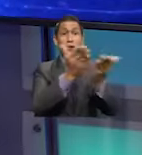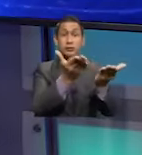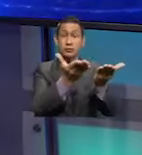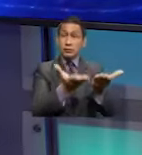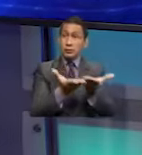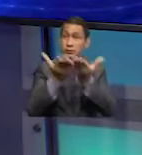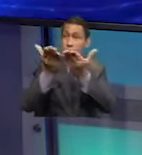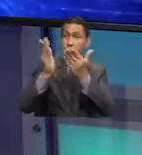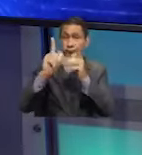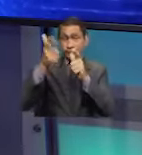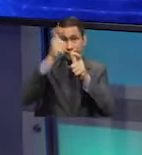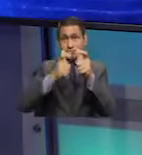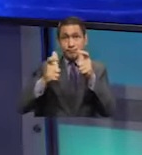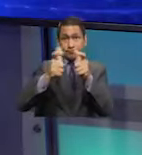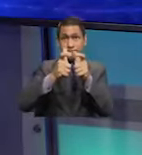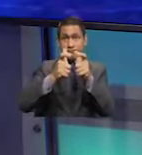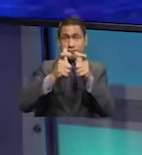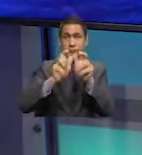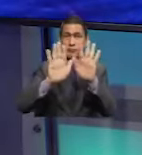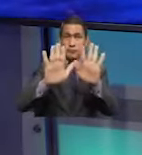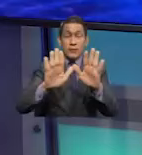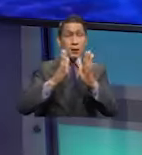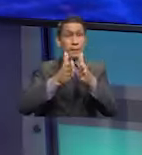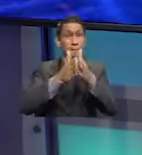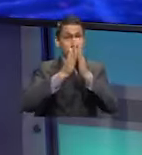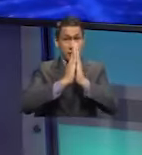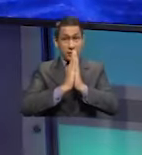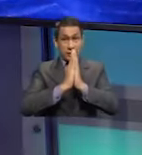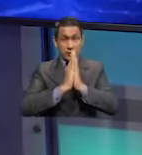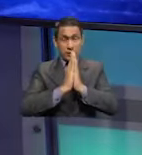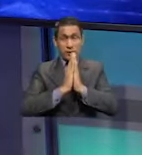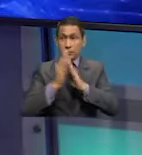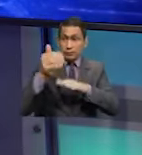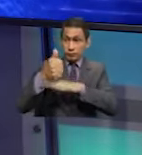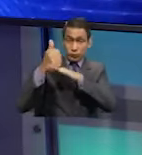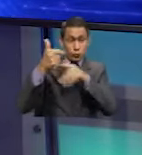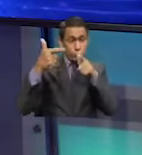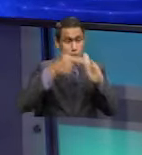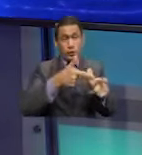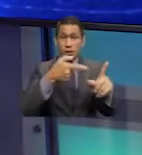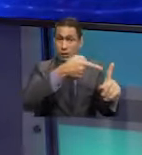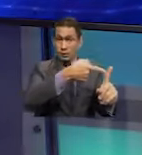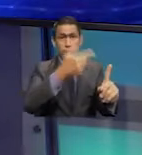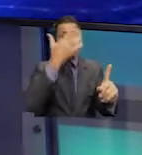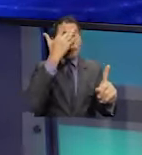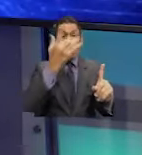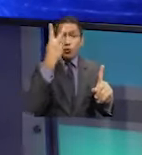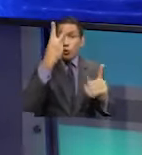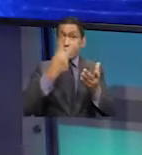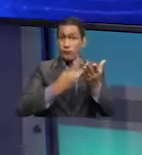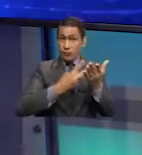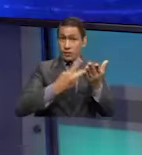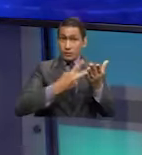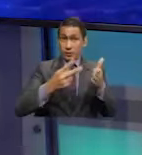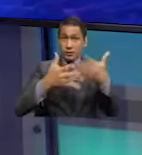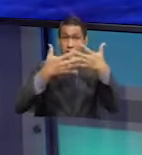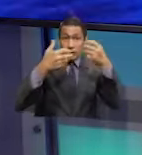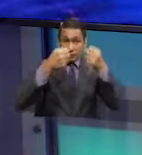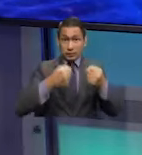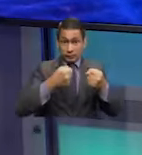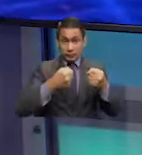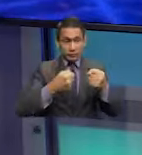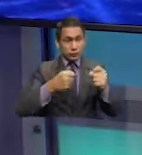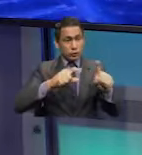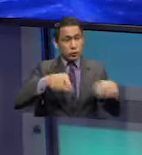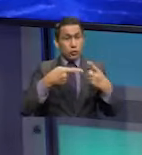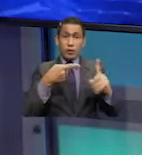Fiscalía. Además, solicitó que se garantice su seguridad, puesto que en dos ocasiones habría sido agredida en el